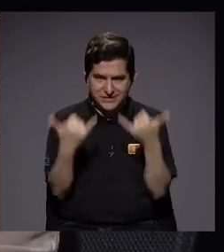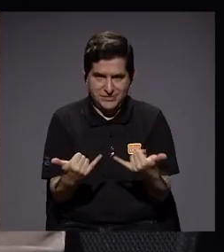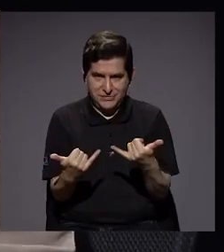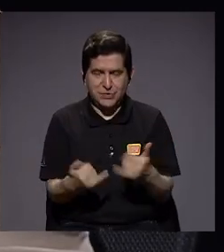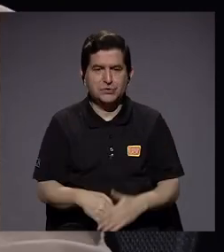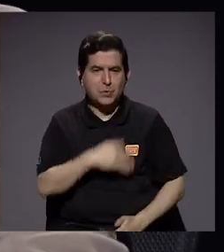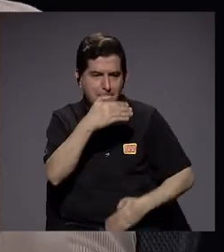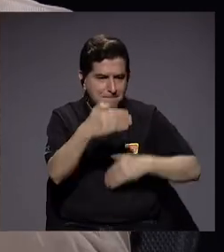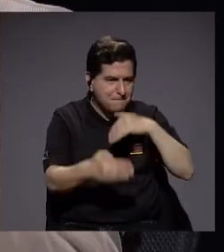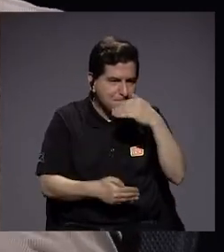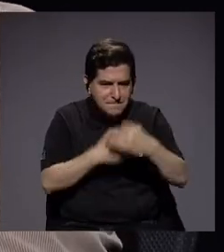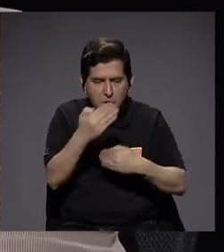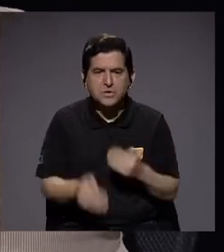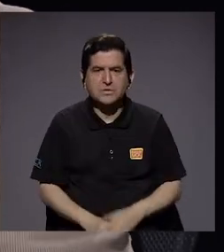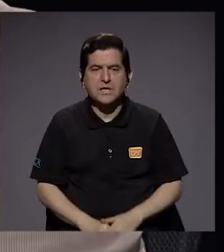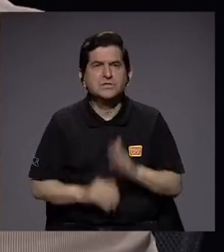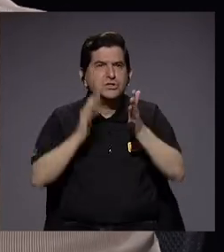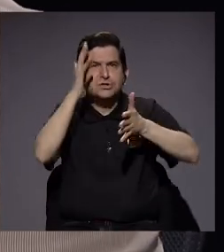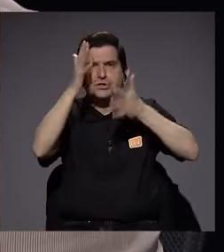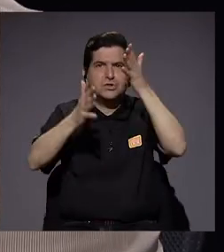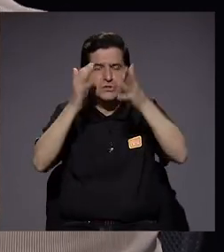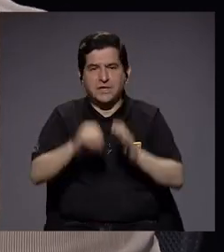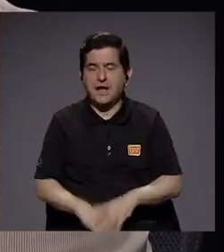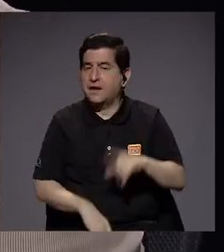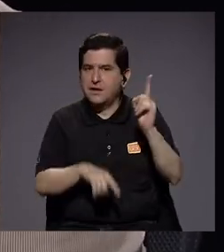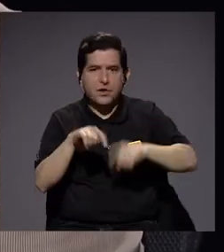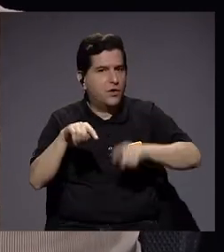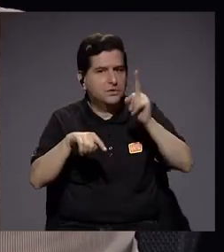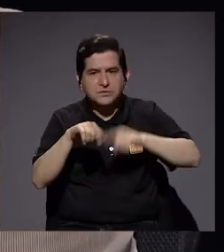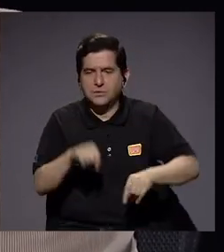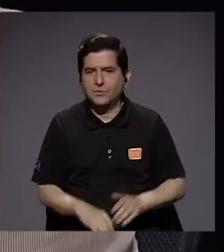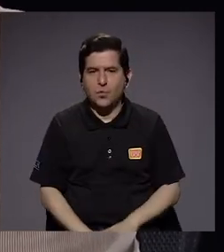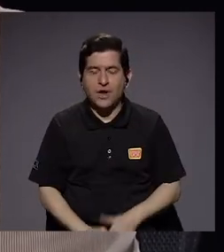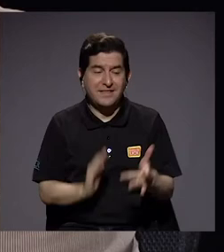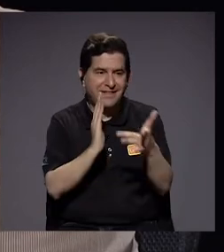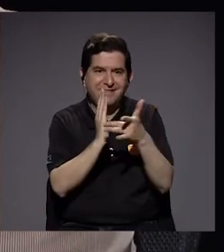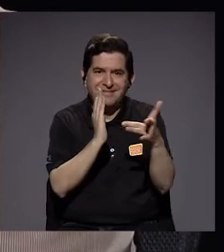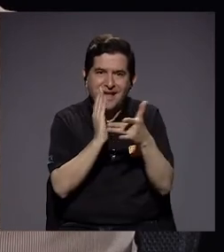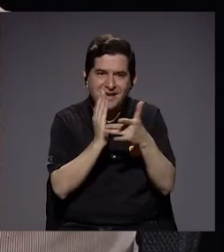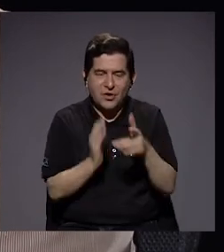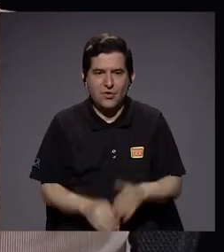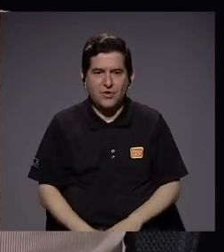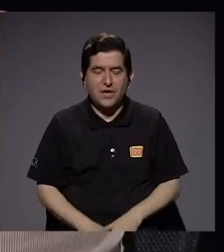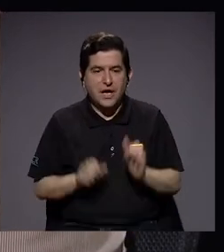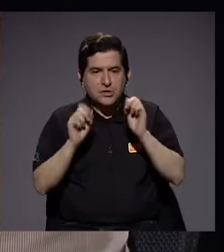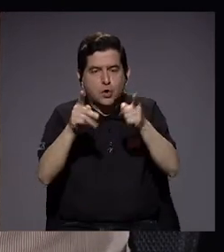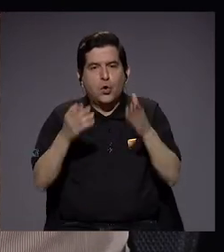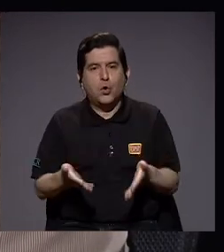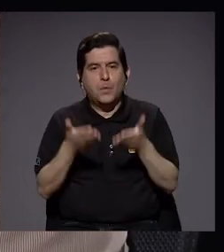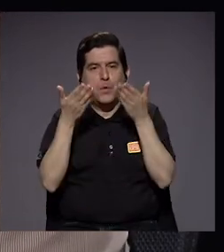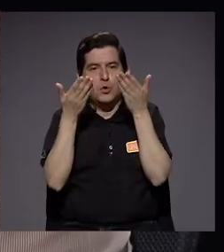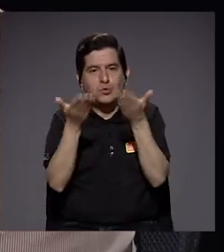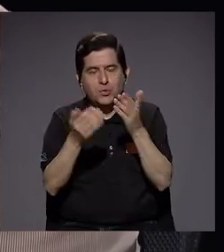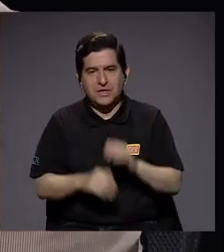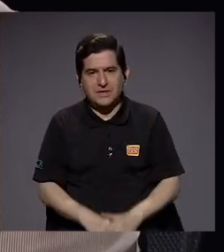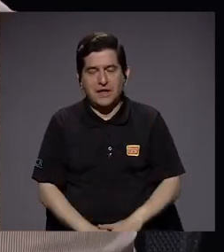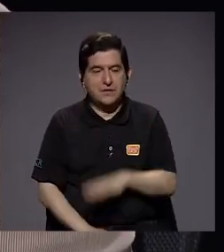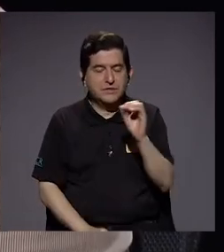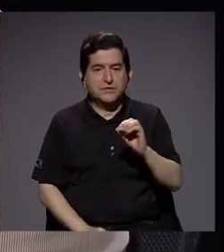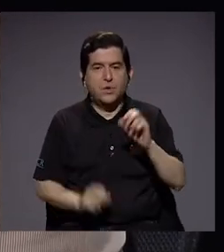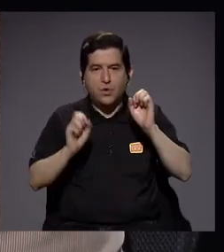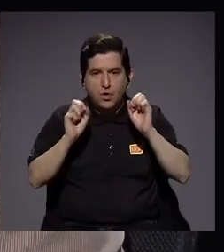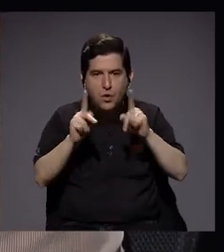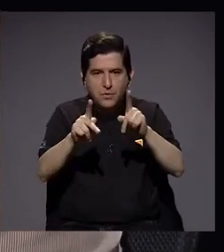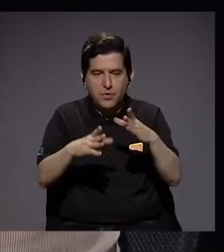que ya están, sino los procesos que se están creando, porque no es posible, por ejemplo, que si las tecnologías nos da las oportunidades o nos da